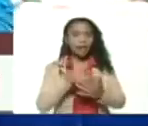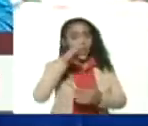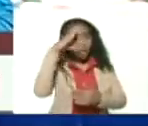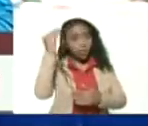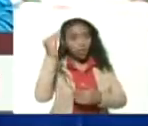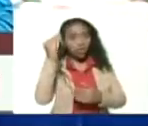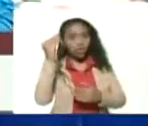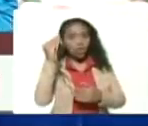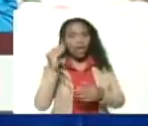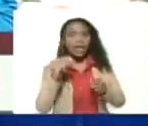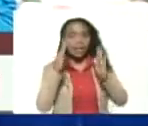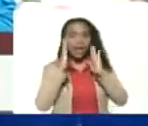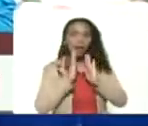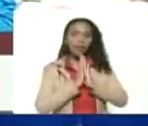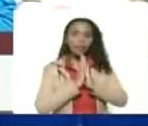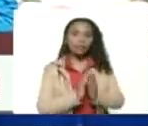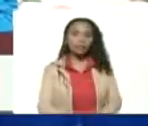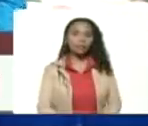Ya.